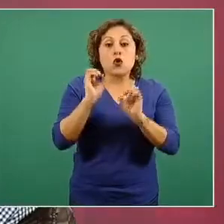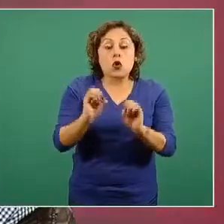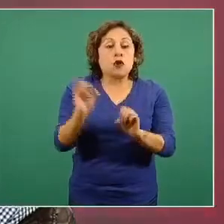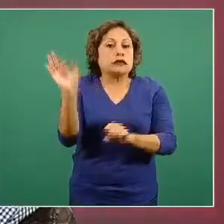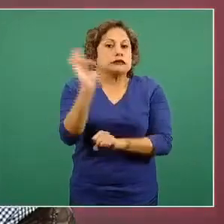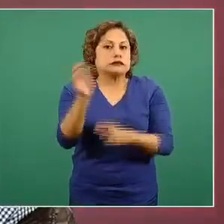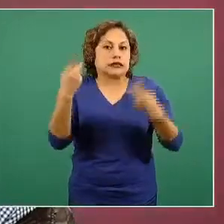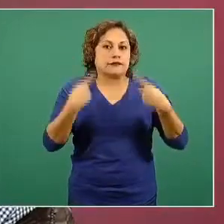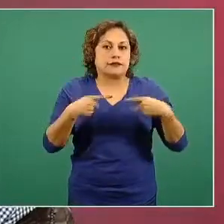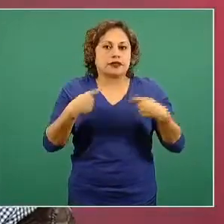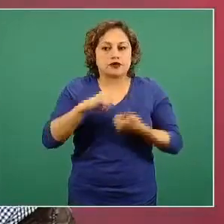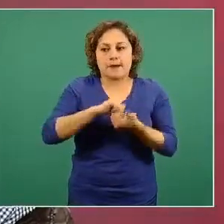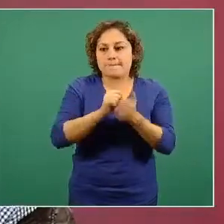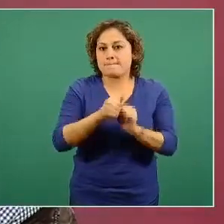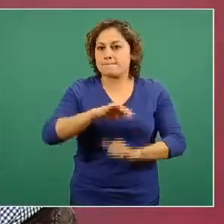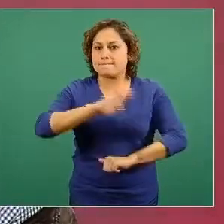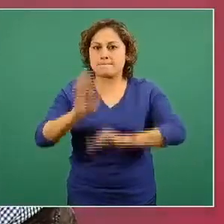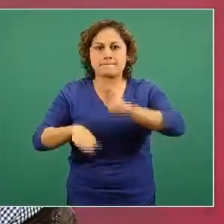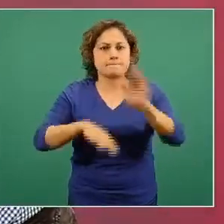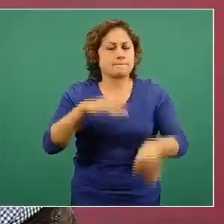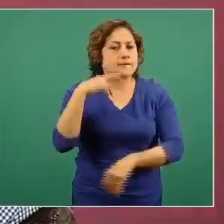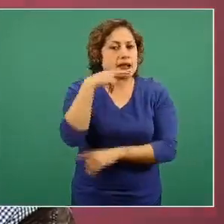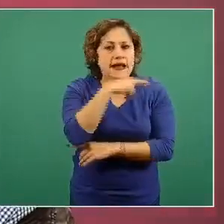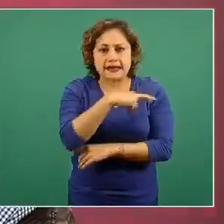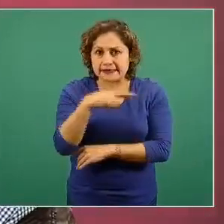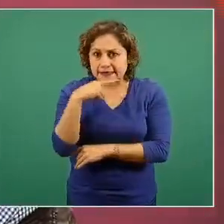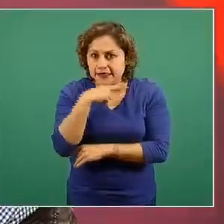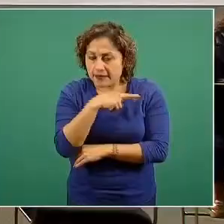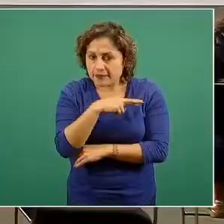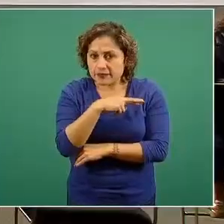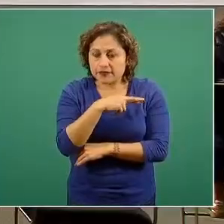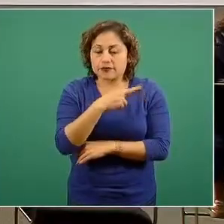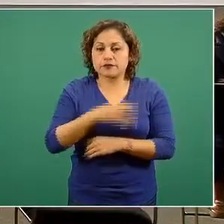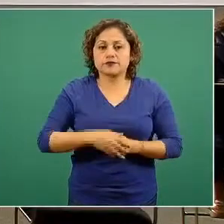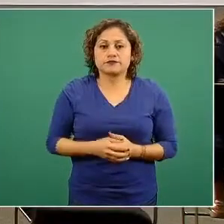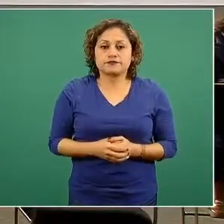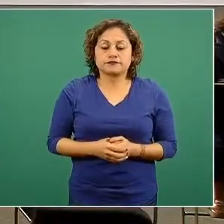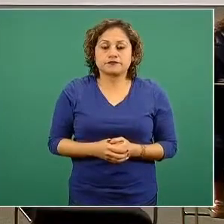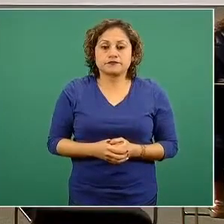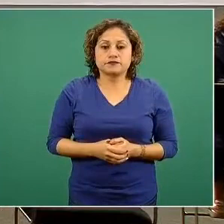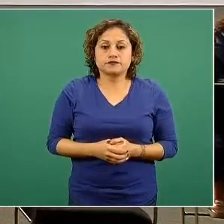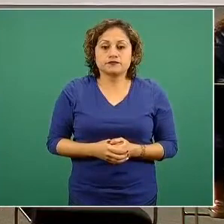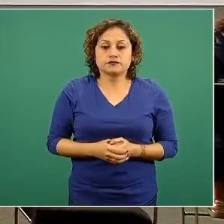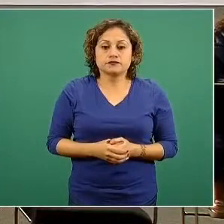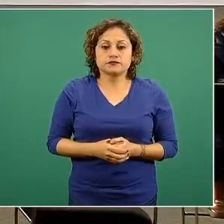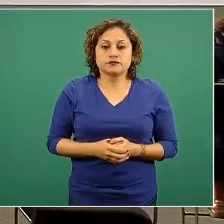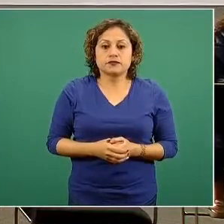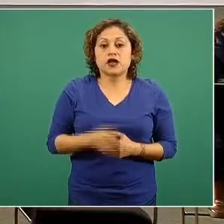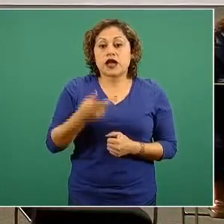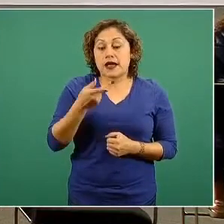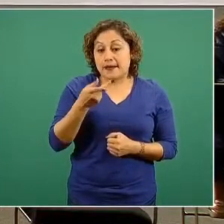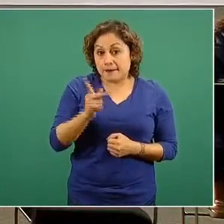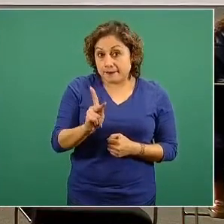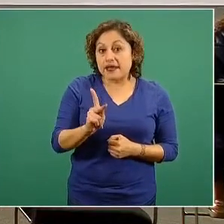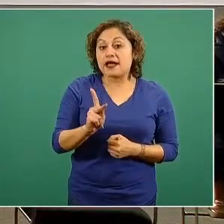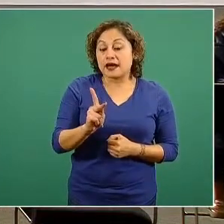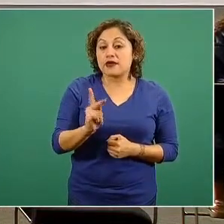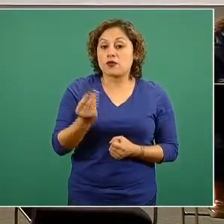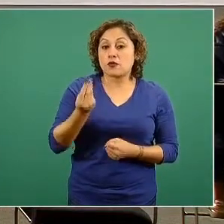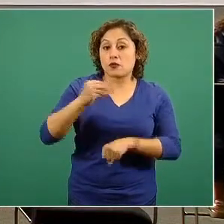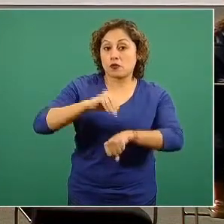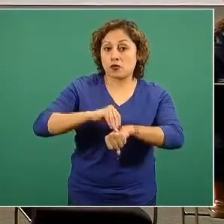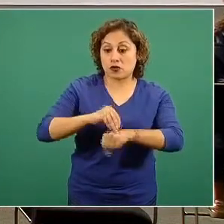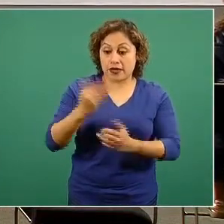que las personas empiecen a fallecer por el contagio y enfermedad de esta variante, en comparación con variantes